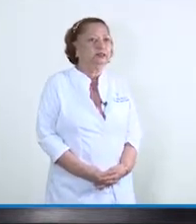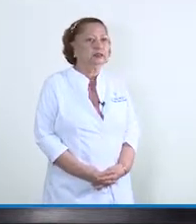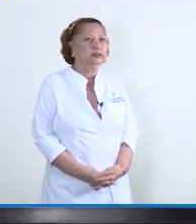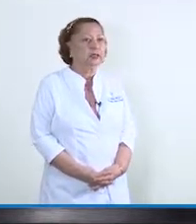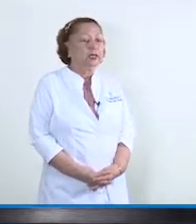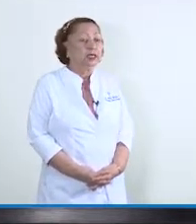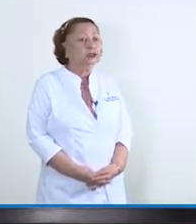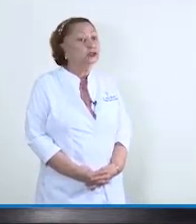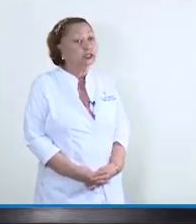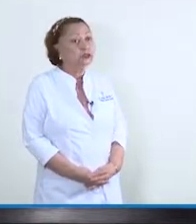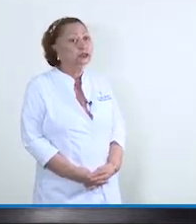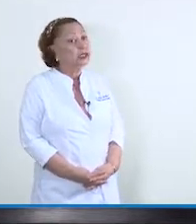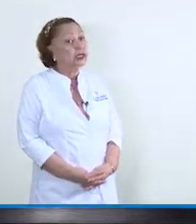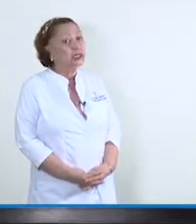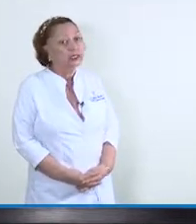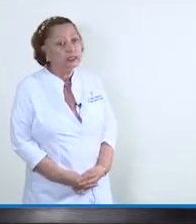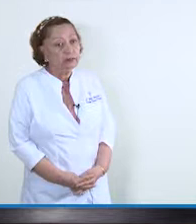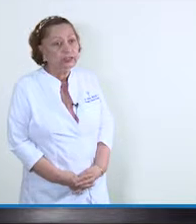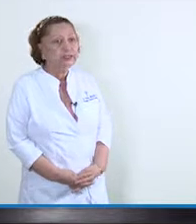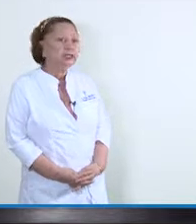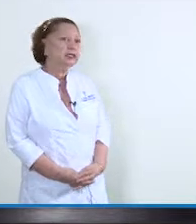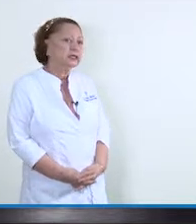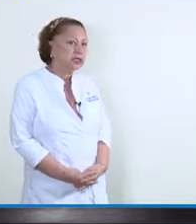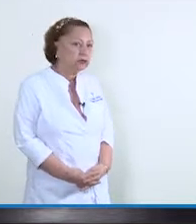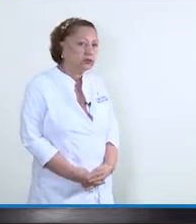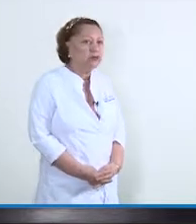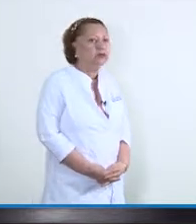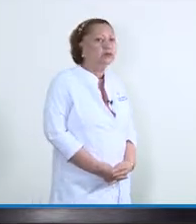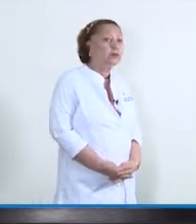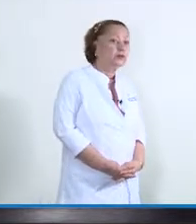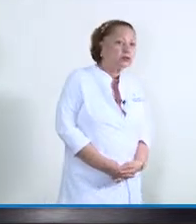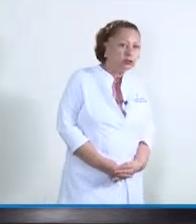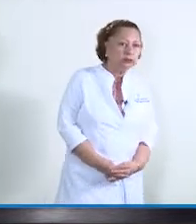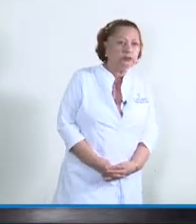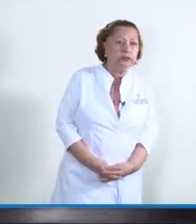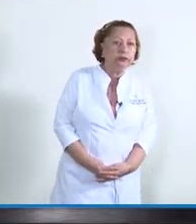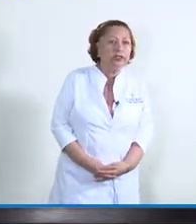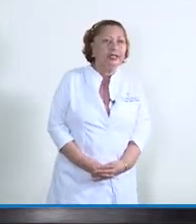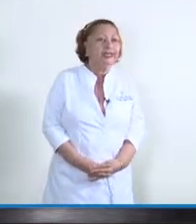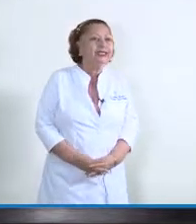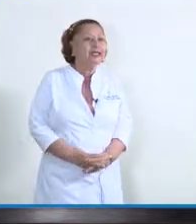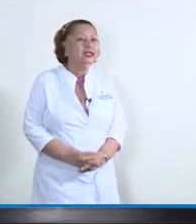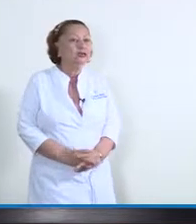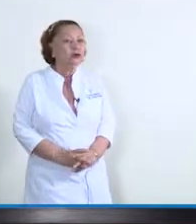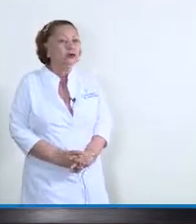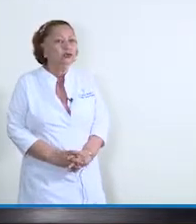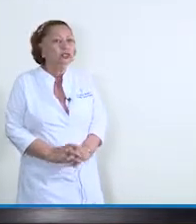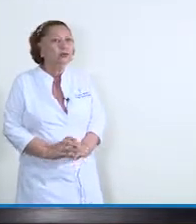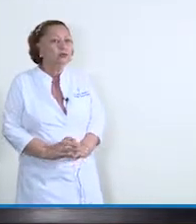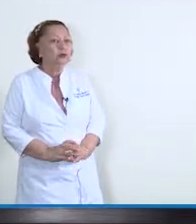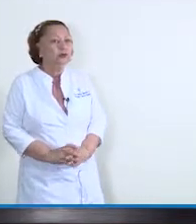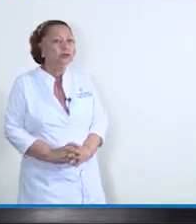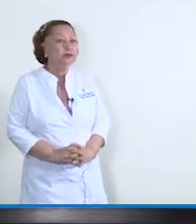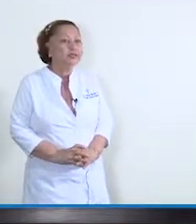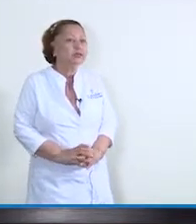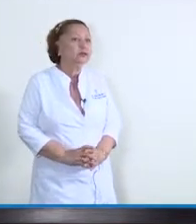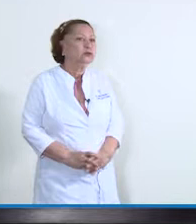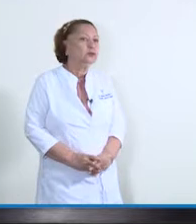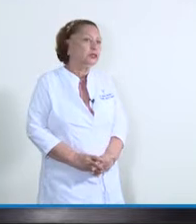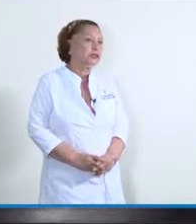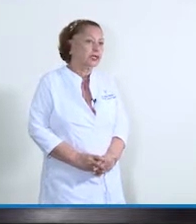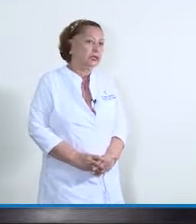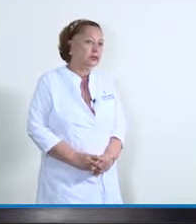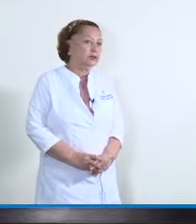bien. Entonces surge la delincuencia, el alcoholismo, prostitución y el no